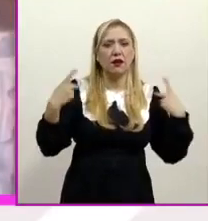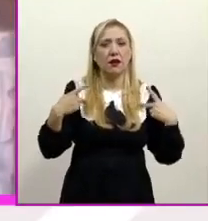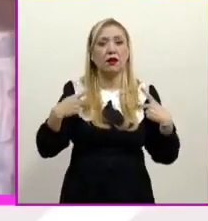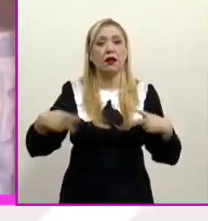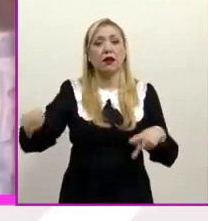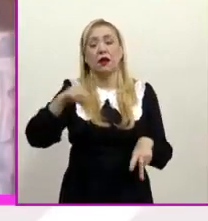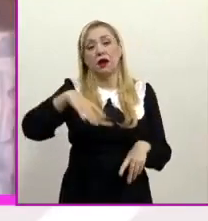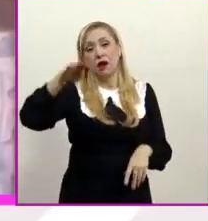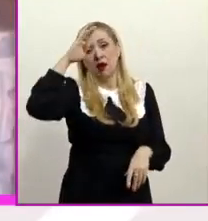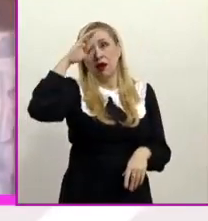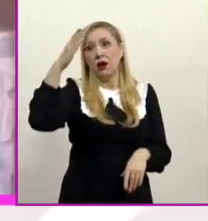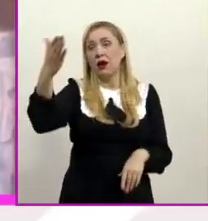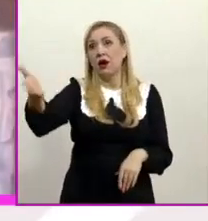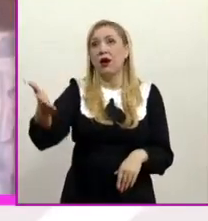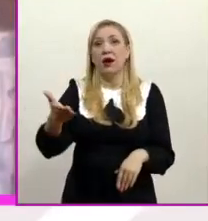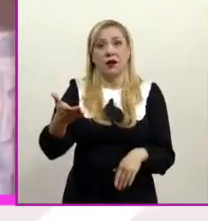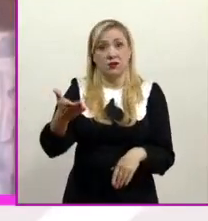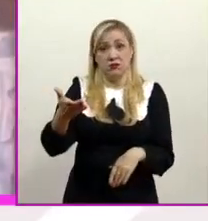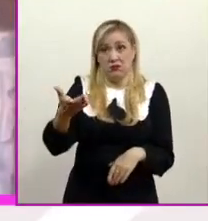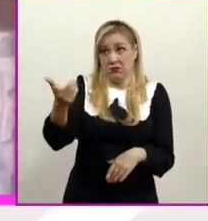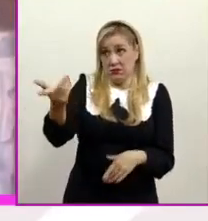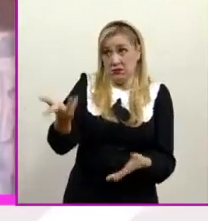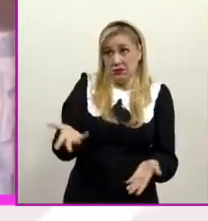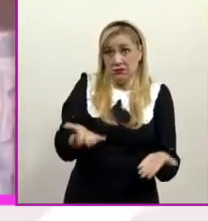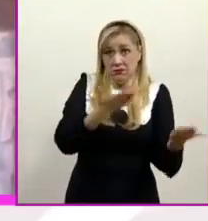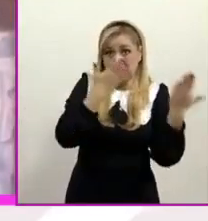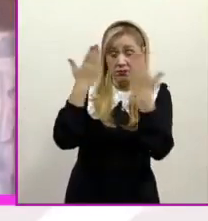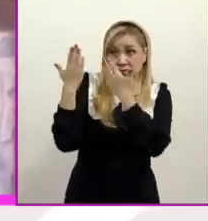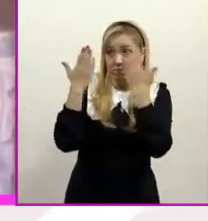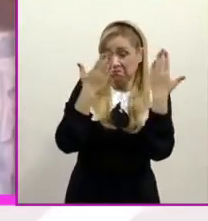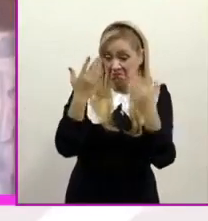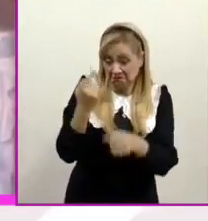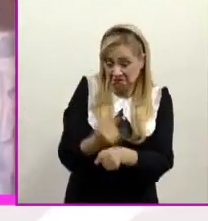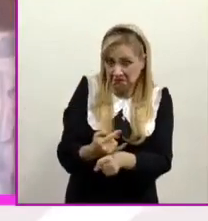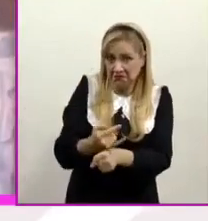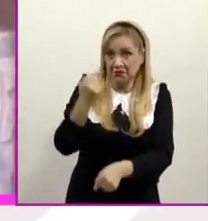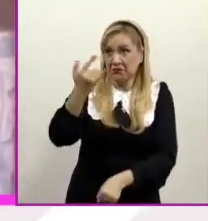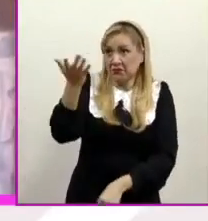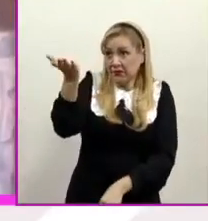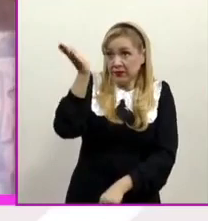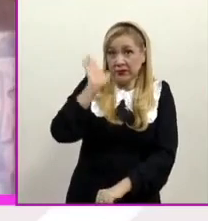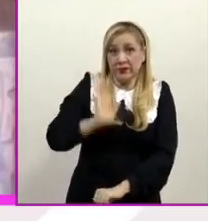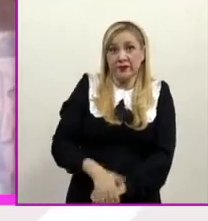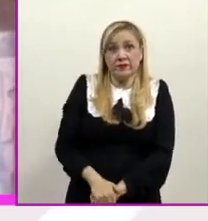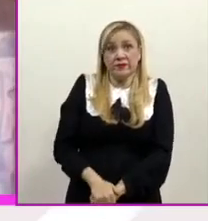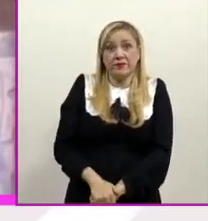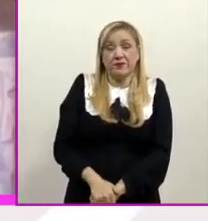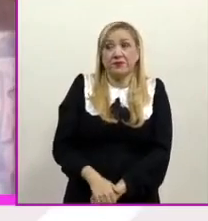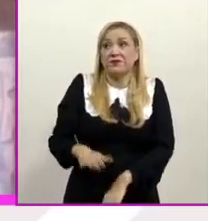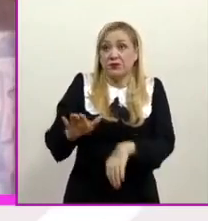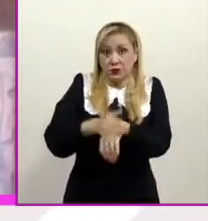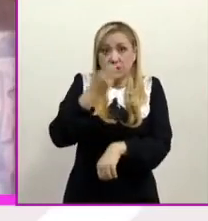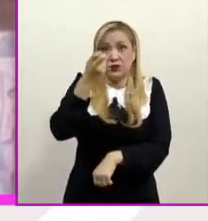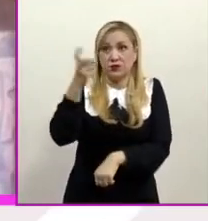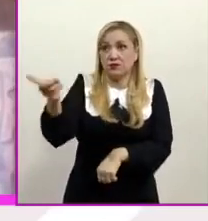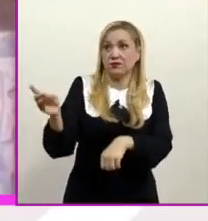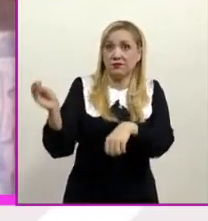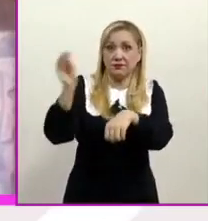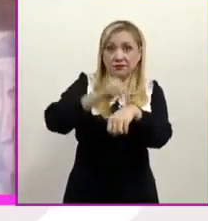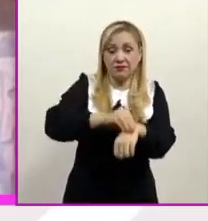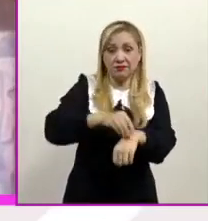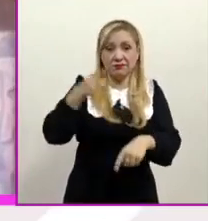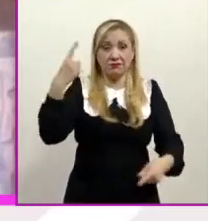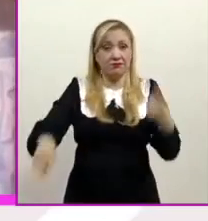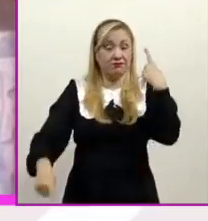se supone que está educada, que se supone que está informada, que se supone que por eso ocupa espacios de